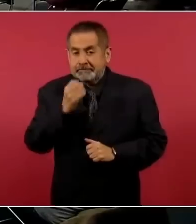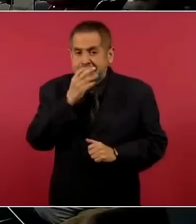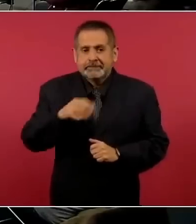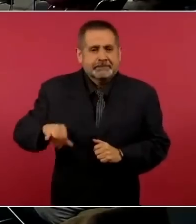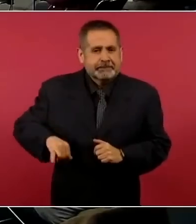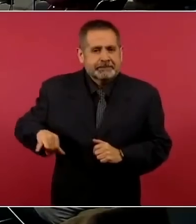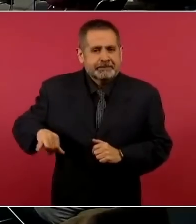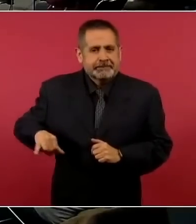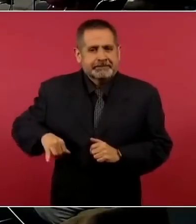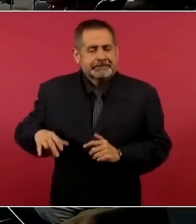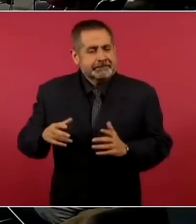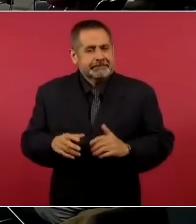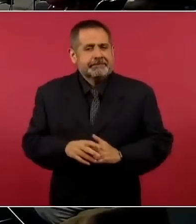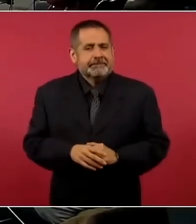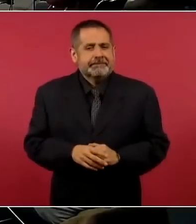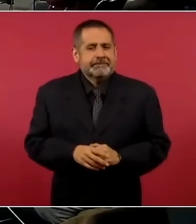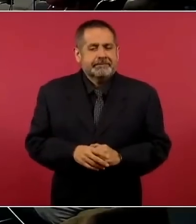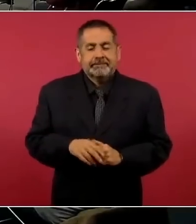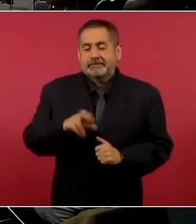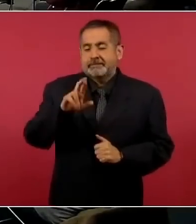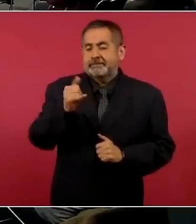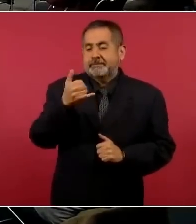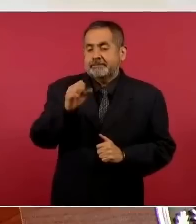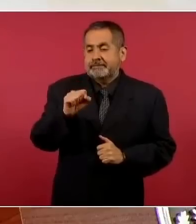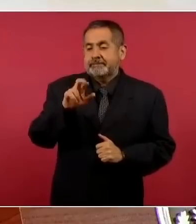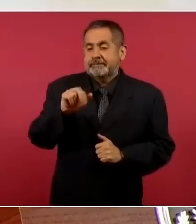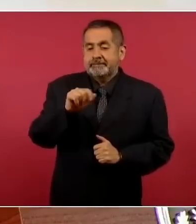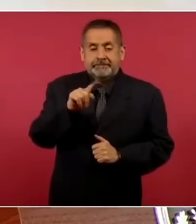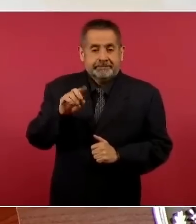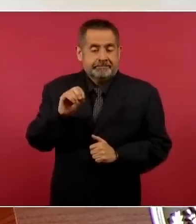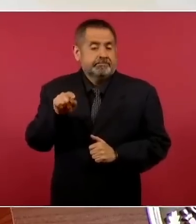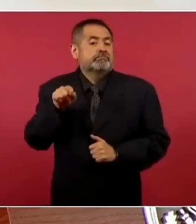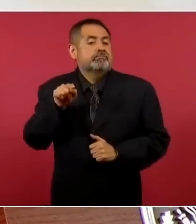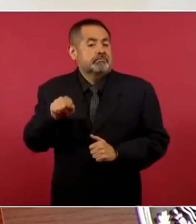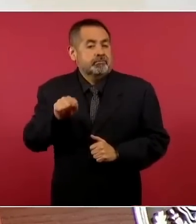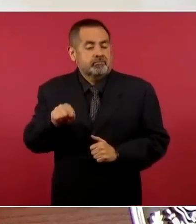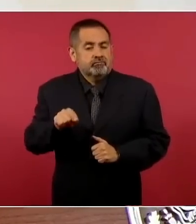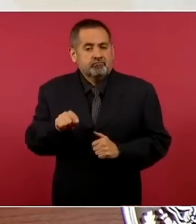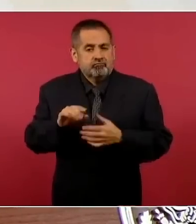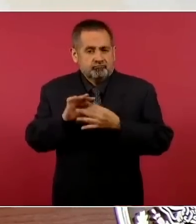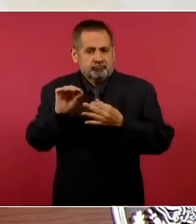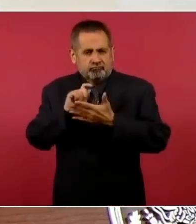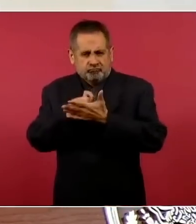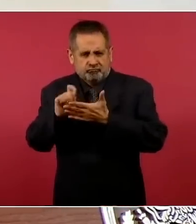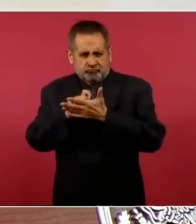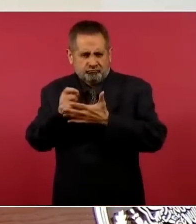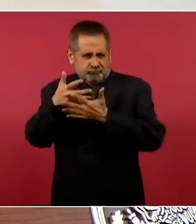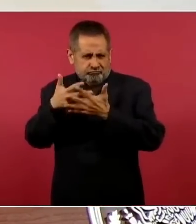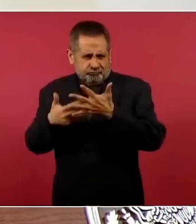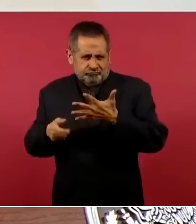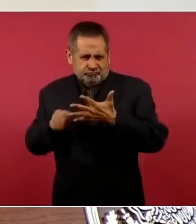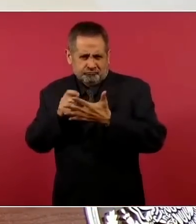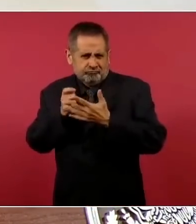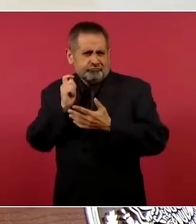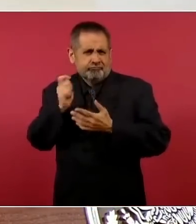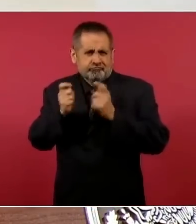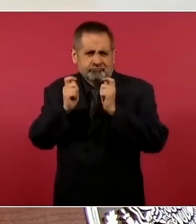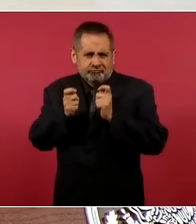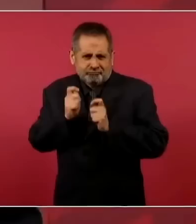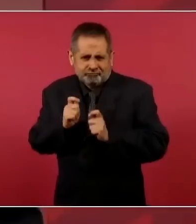interesante. Reyes Razo hace unas crónicas